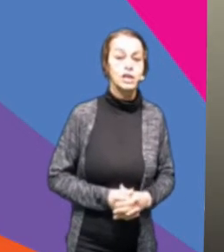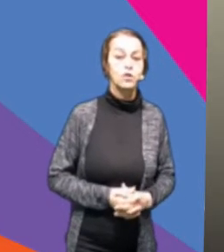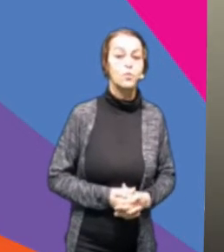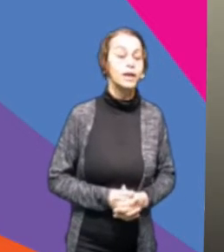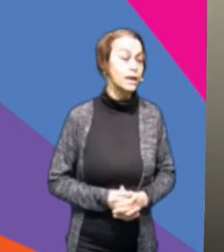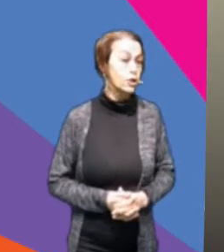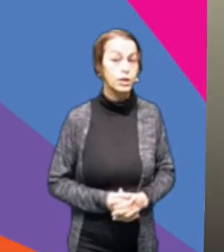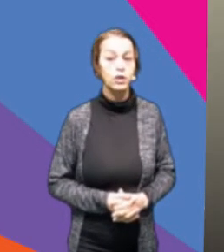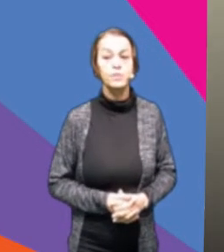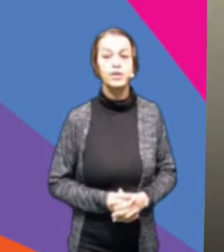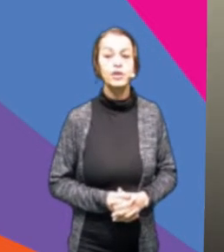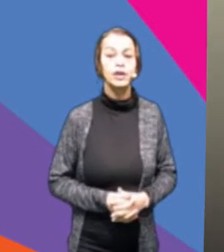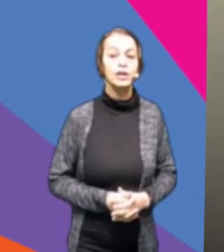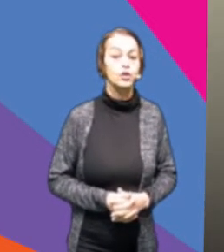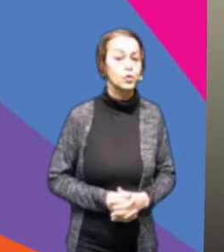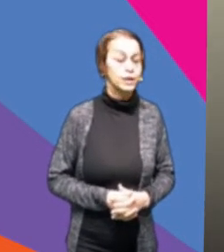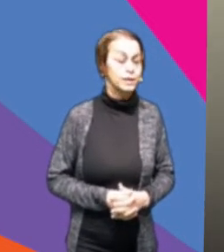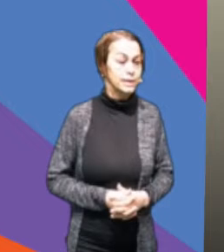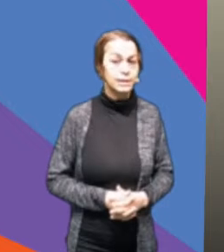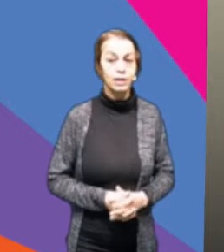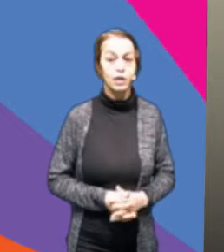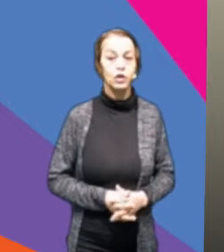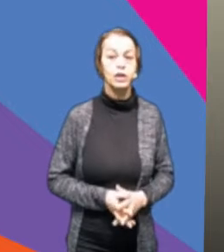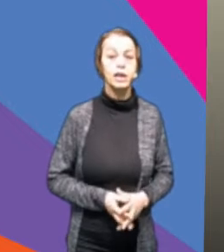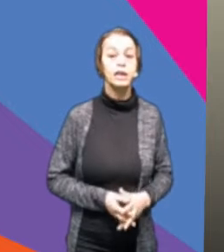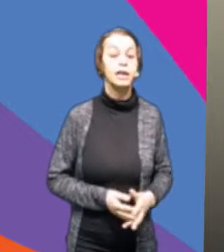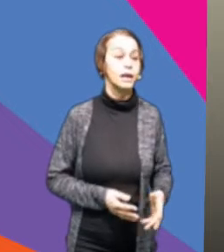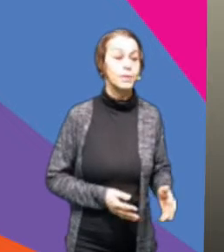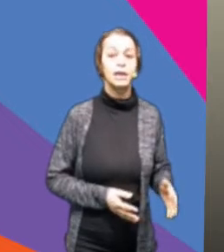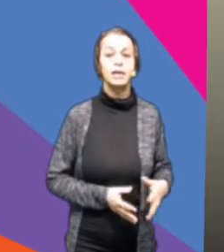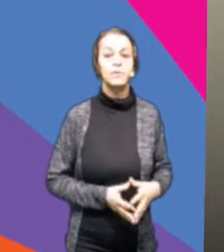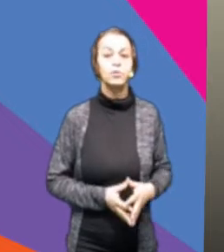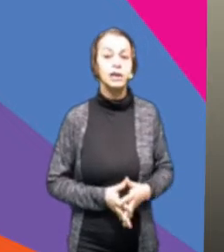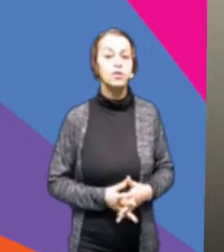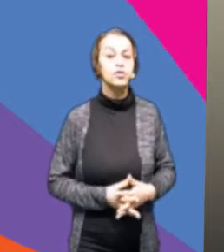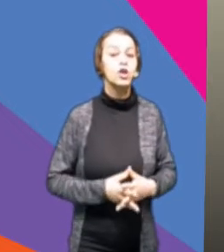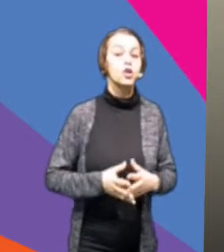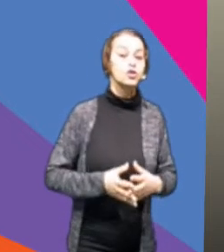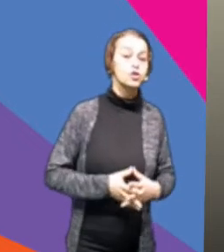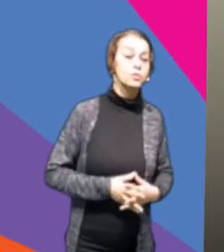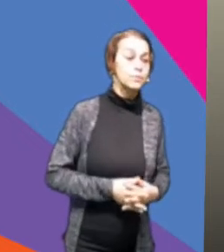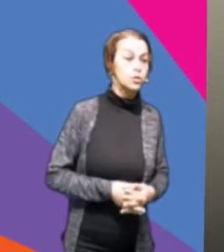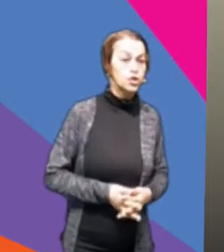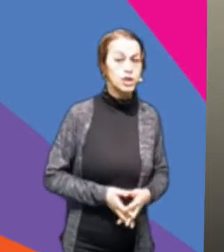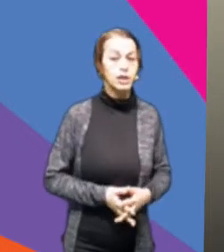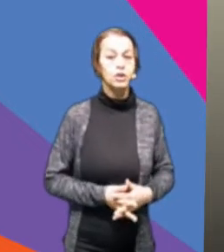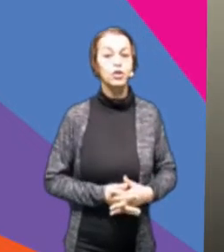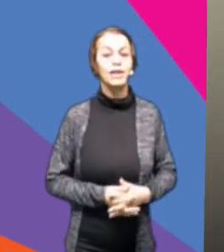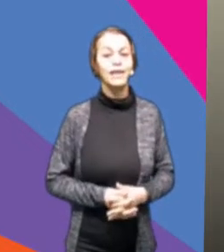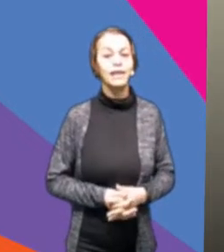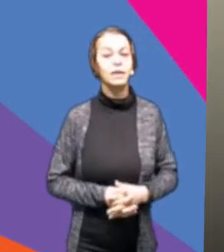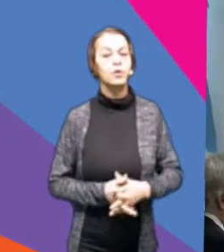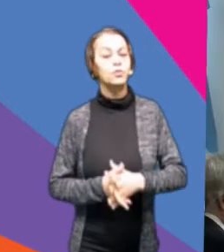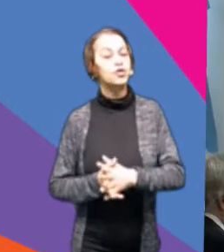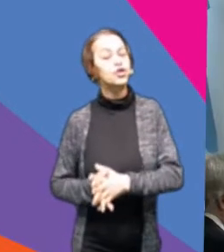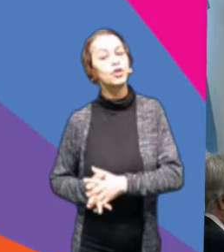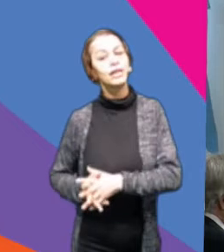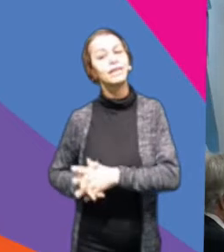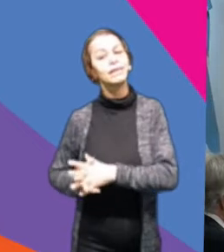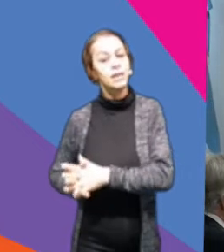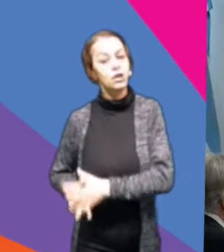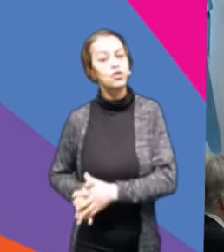en un plenario de comisiones de industria y ciencia y tecnología de la Cámara de Diputados sobre el proyecto de ley de promoción